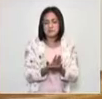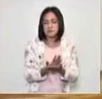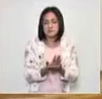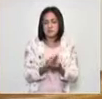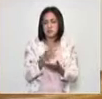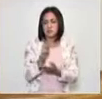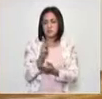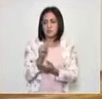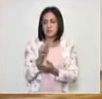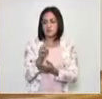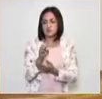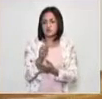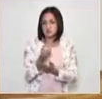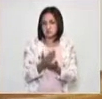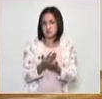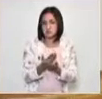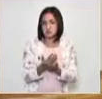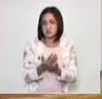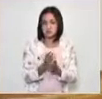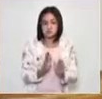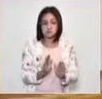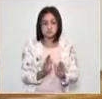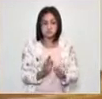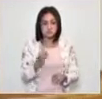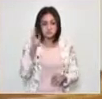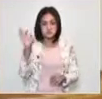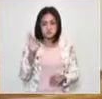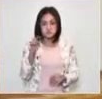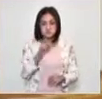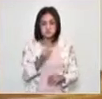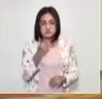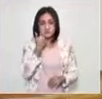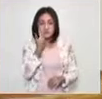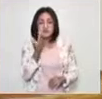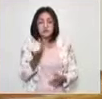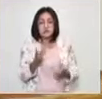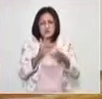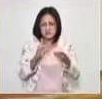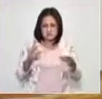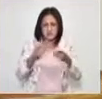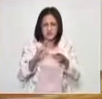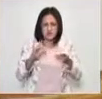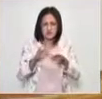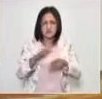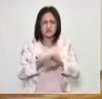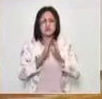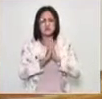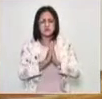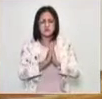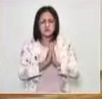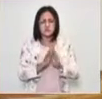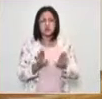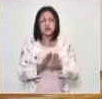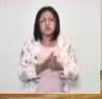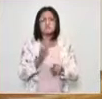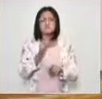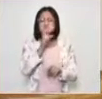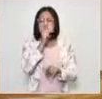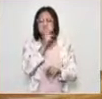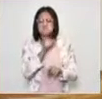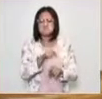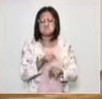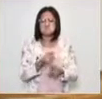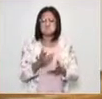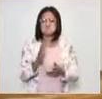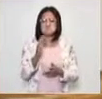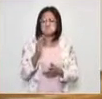Yo no lo sé. En todo caso, él tiene que explicar el alcance de la palabra